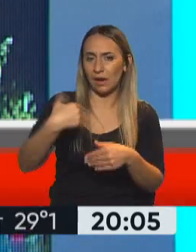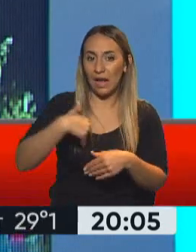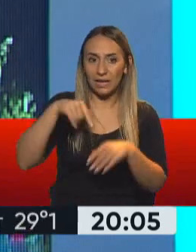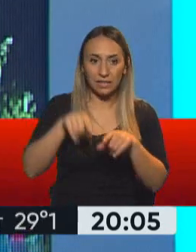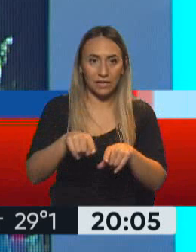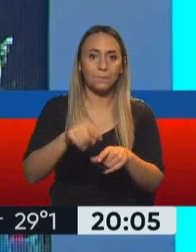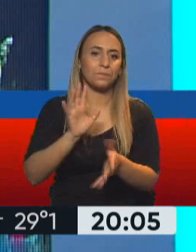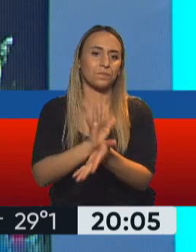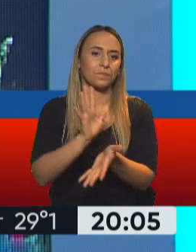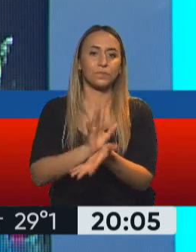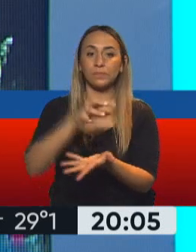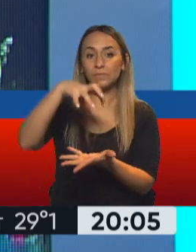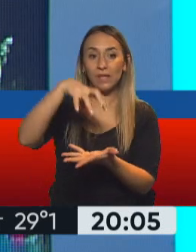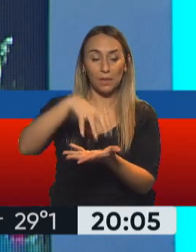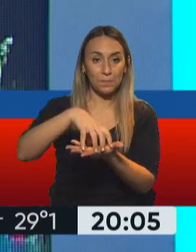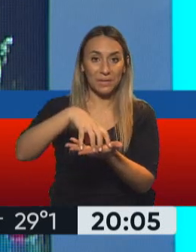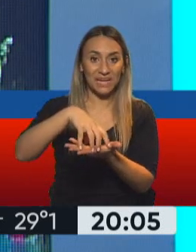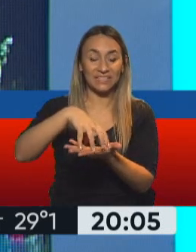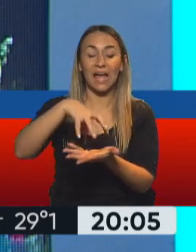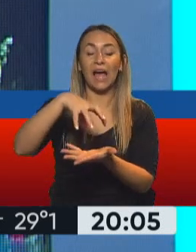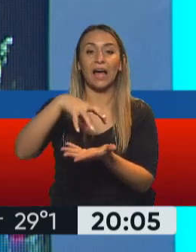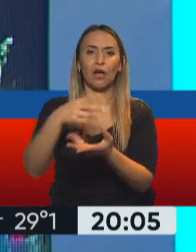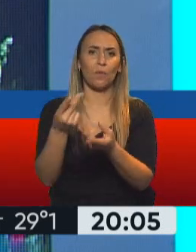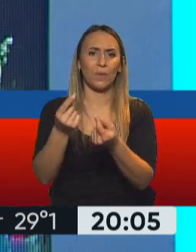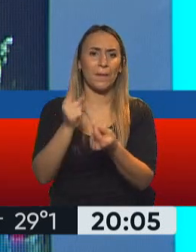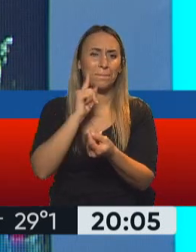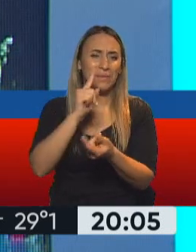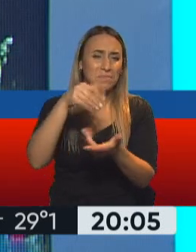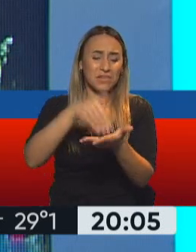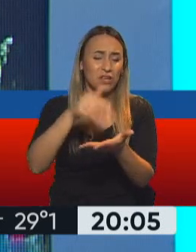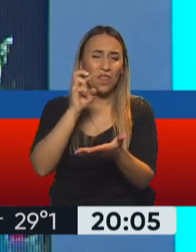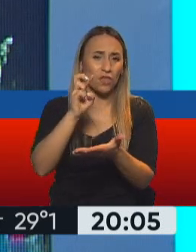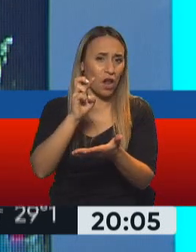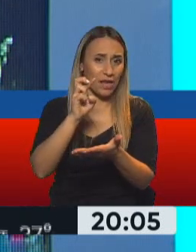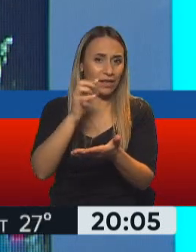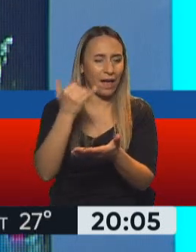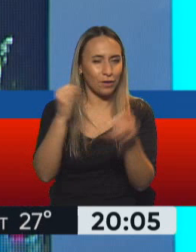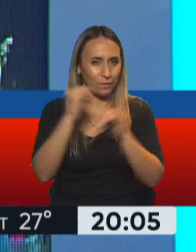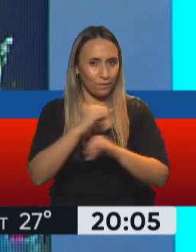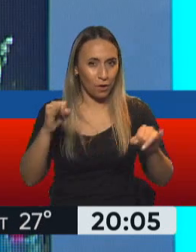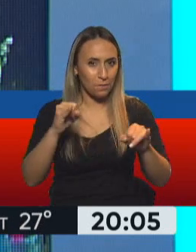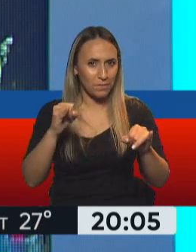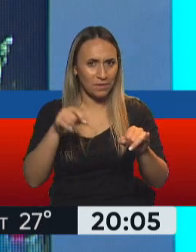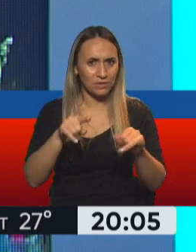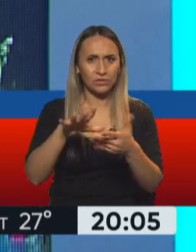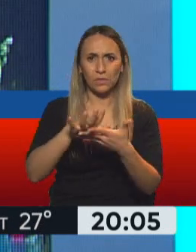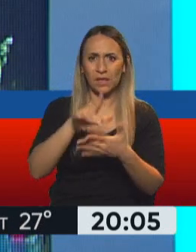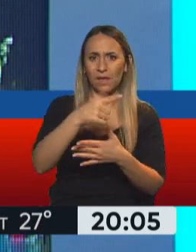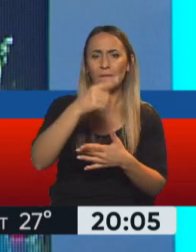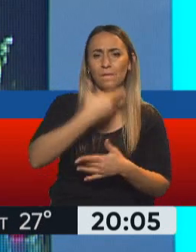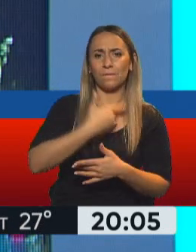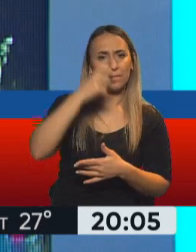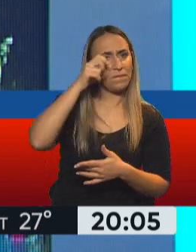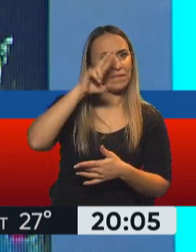estas empresas valuadas en $1.000 millones que todavía no cotizan en bolsa. Hay un informe como para meternos en temas, Cecilia Fernández, ¿lo escuchamos, NASA? Dale. ¿Lo